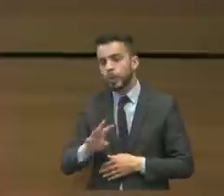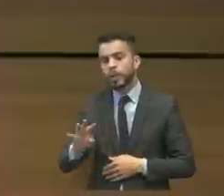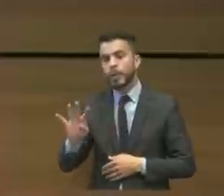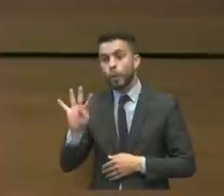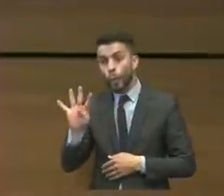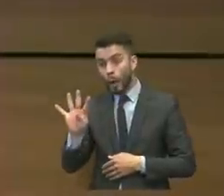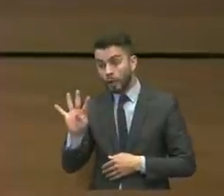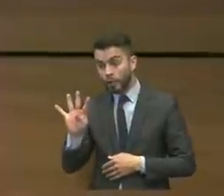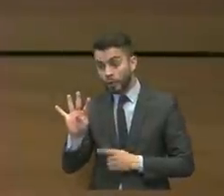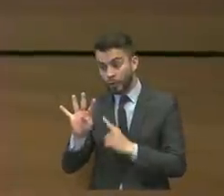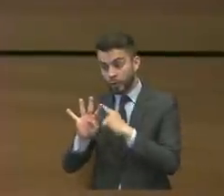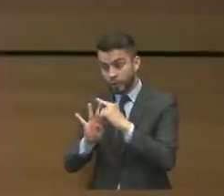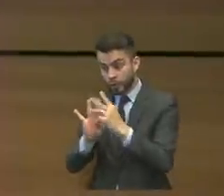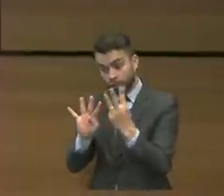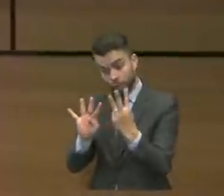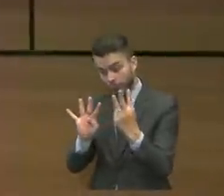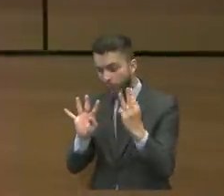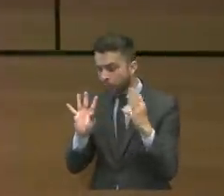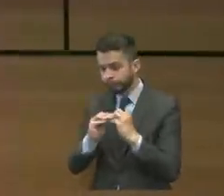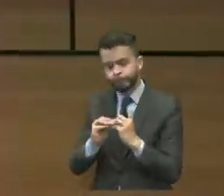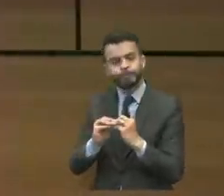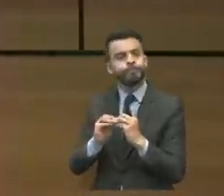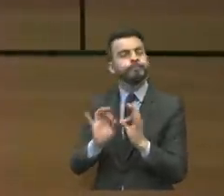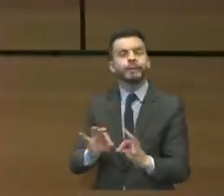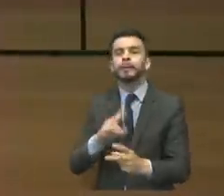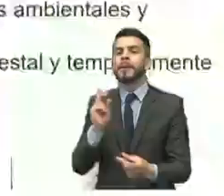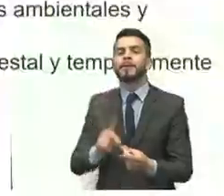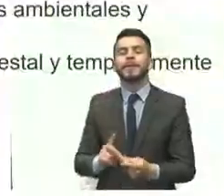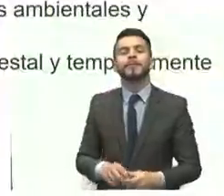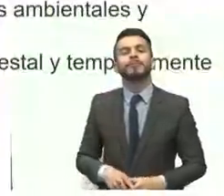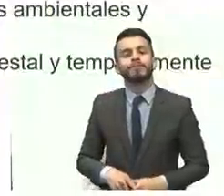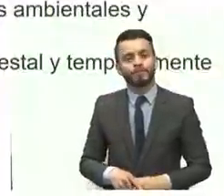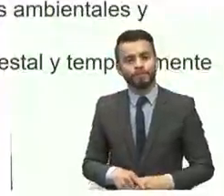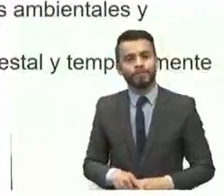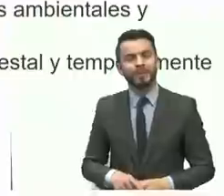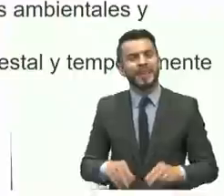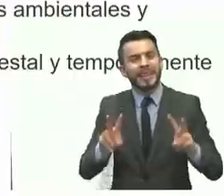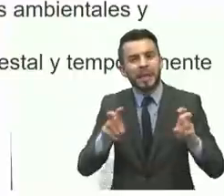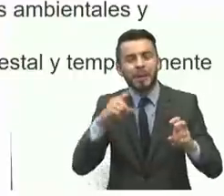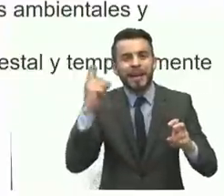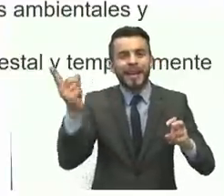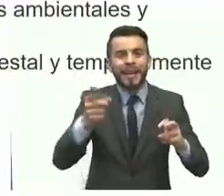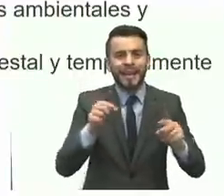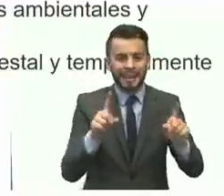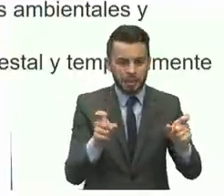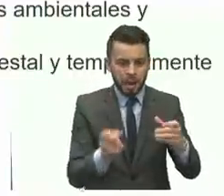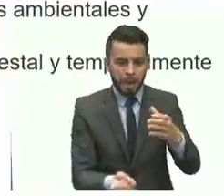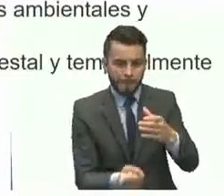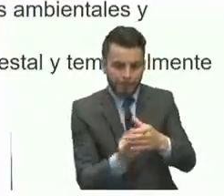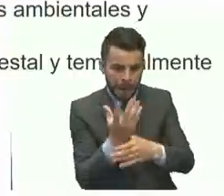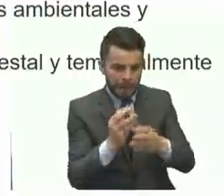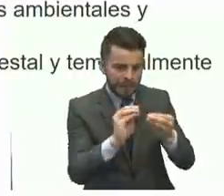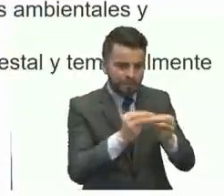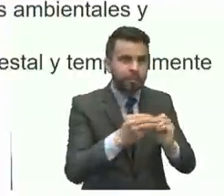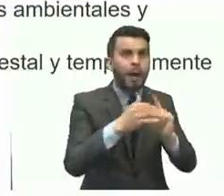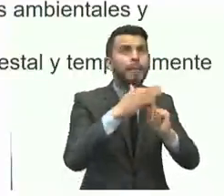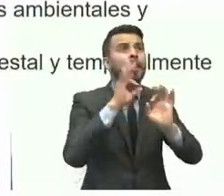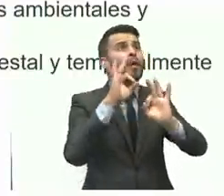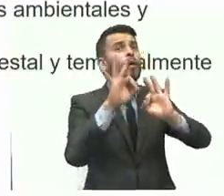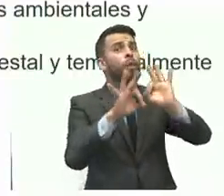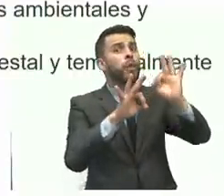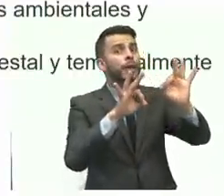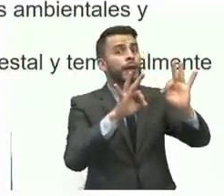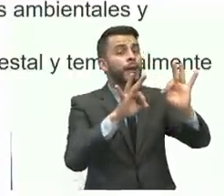co-creación. Sí cumple con el criterio de integración ambiental. La séptima la vamos a diseñar no solamente